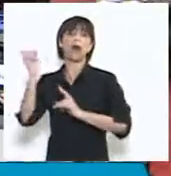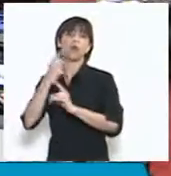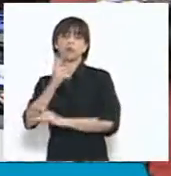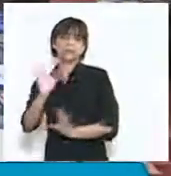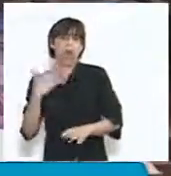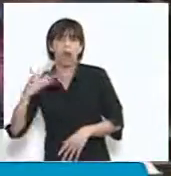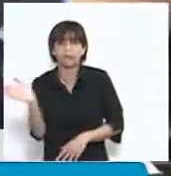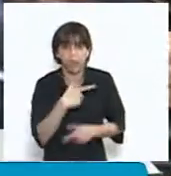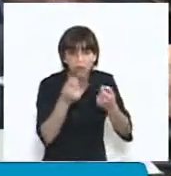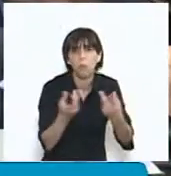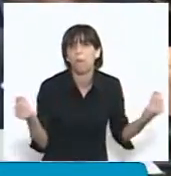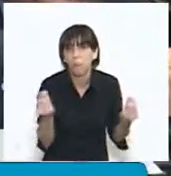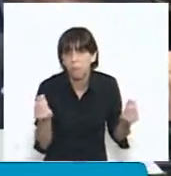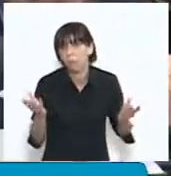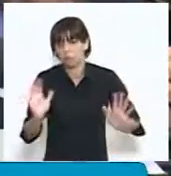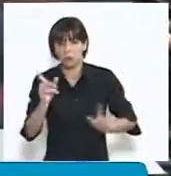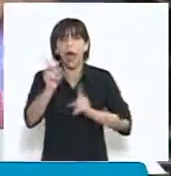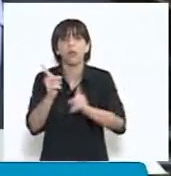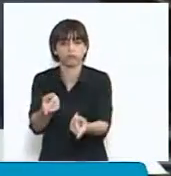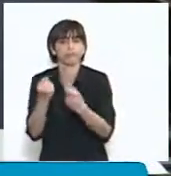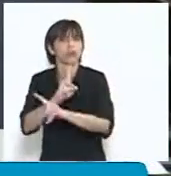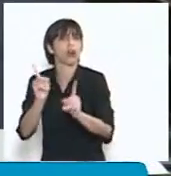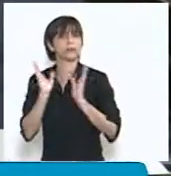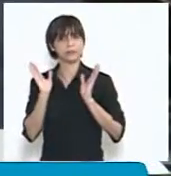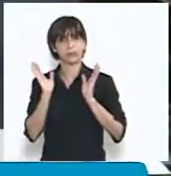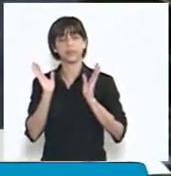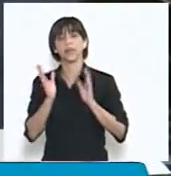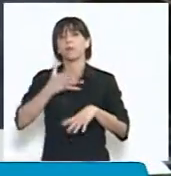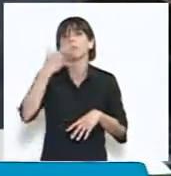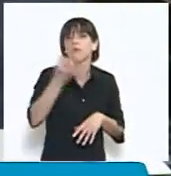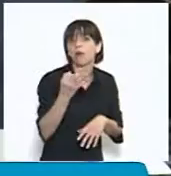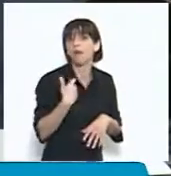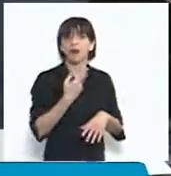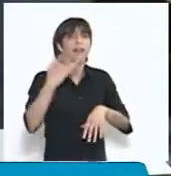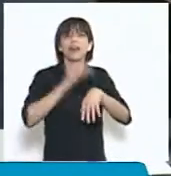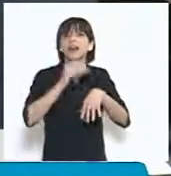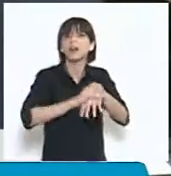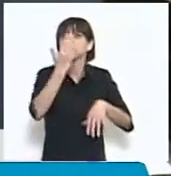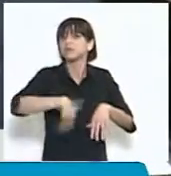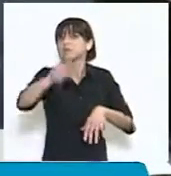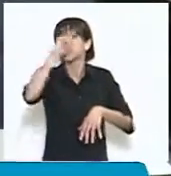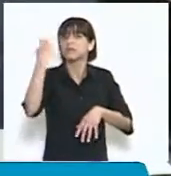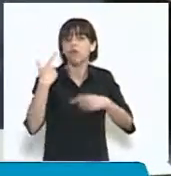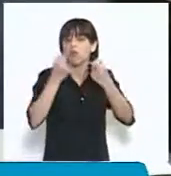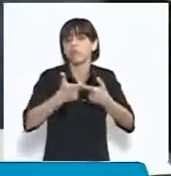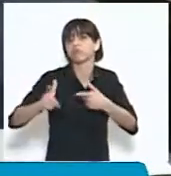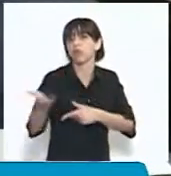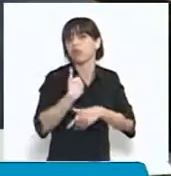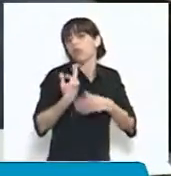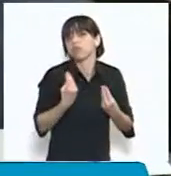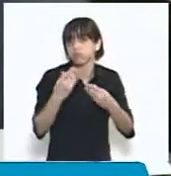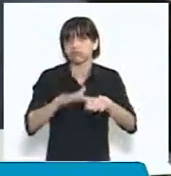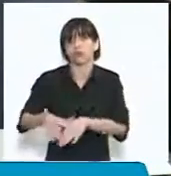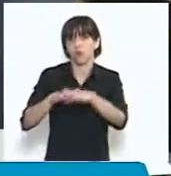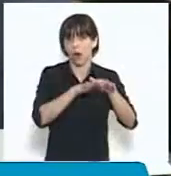usted no universaliza como concepción de primer acto de responsabilidad del Estado, lo que usted está haciendo